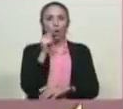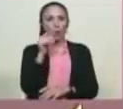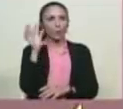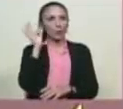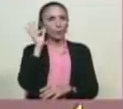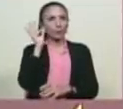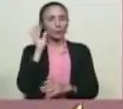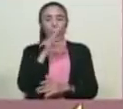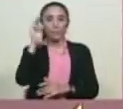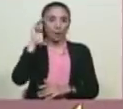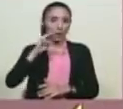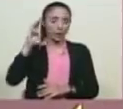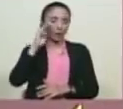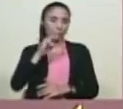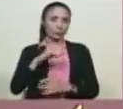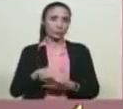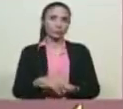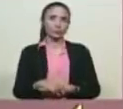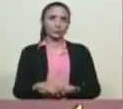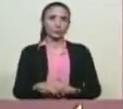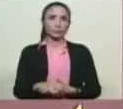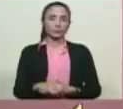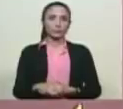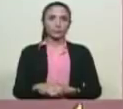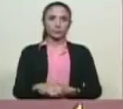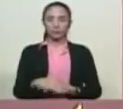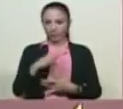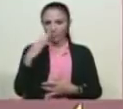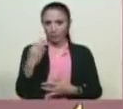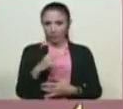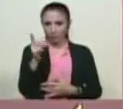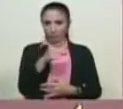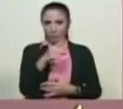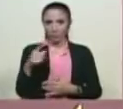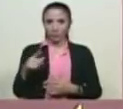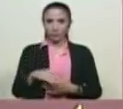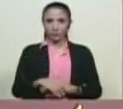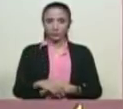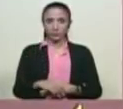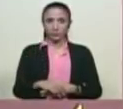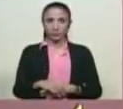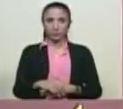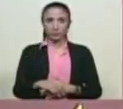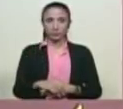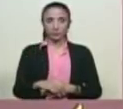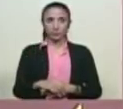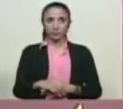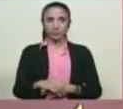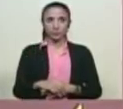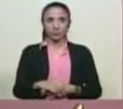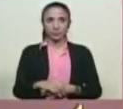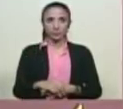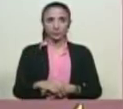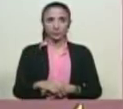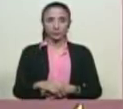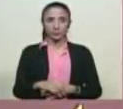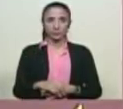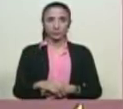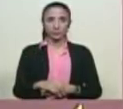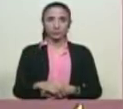trabajadoras, de los maestros y maestras, ¿verdad? El módulo de los